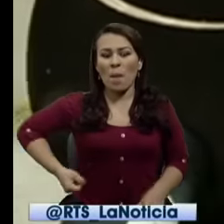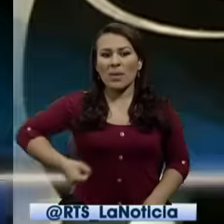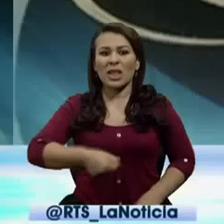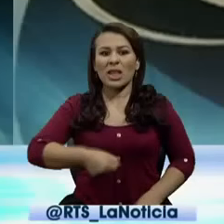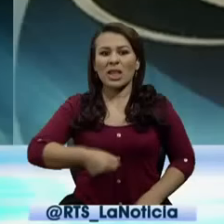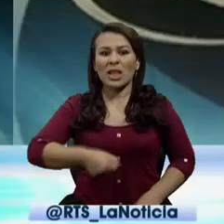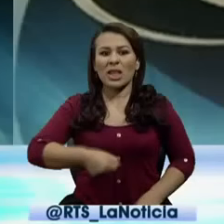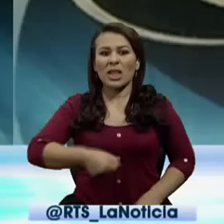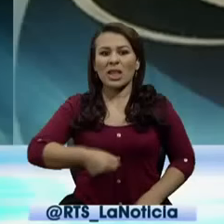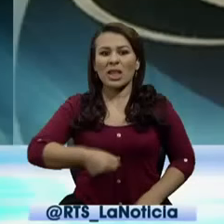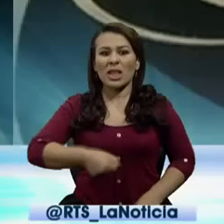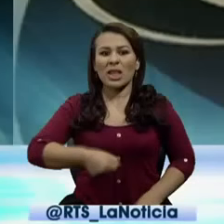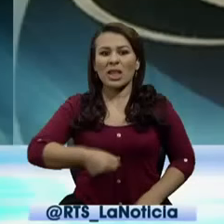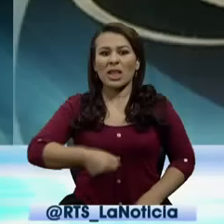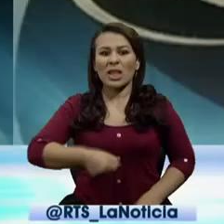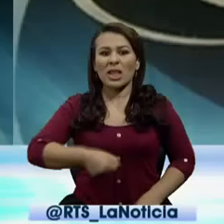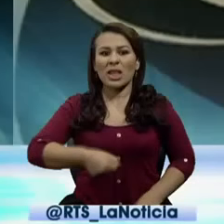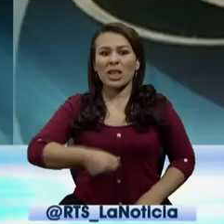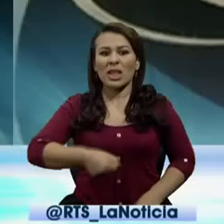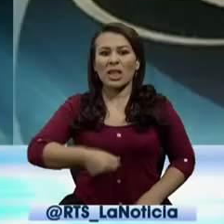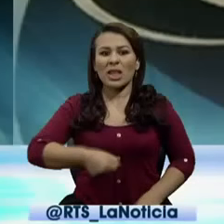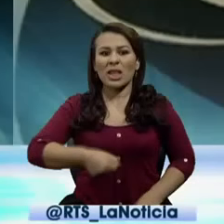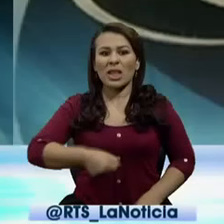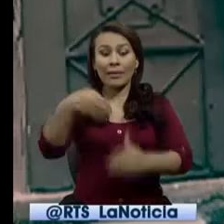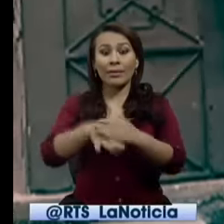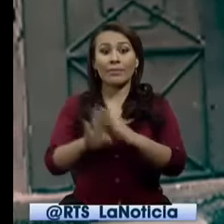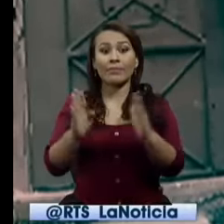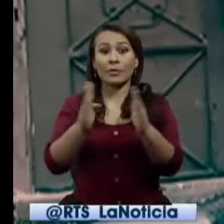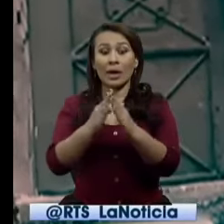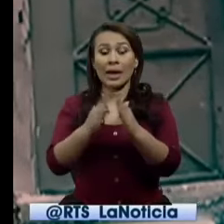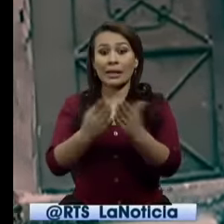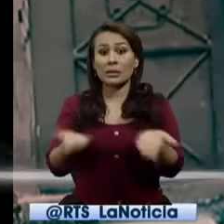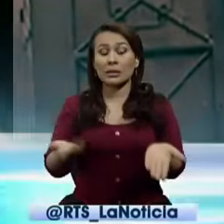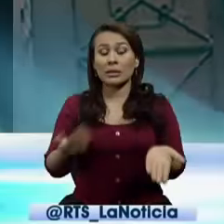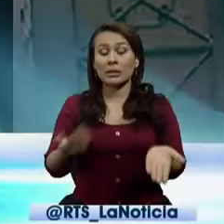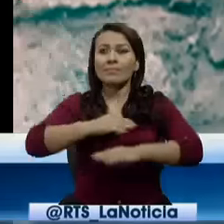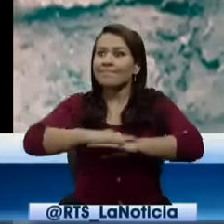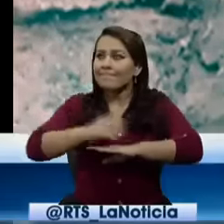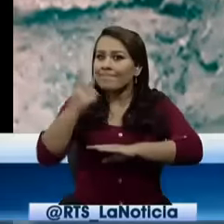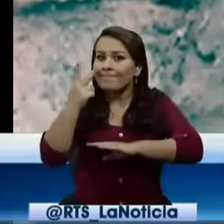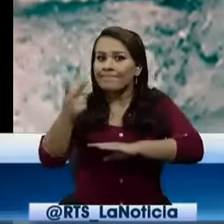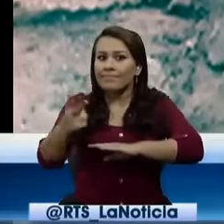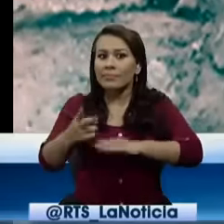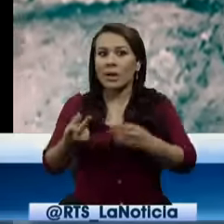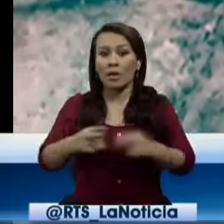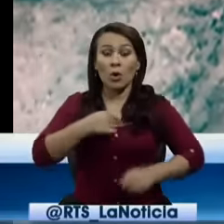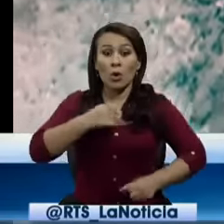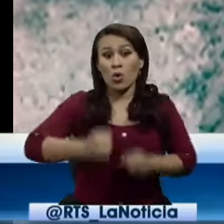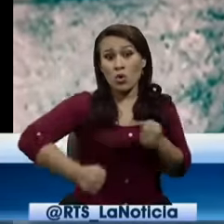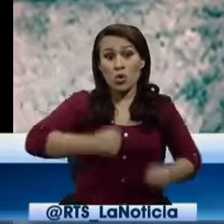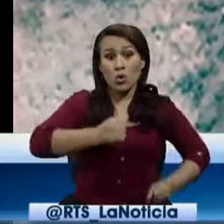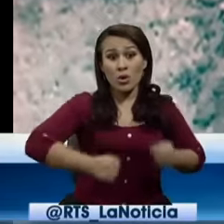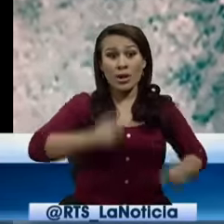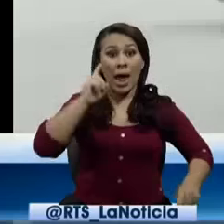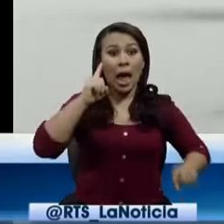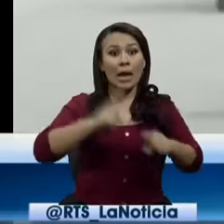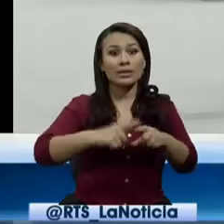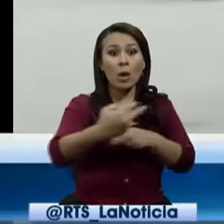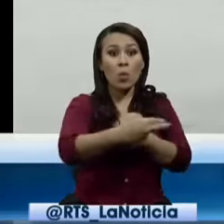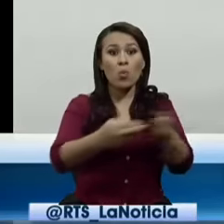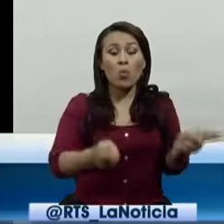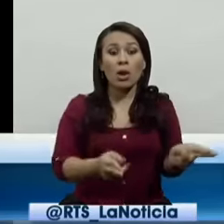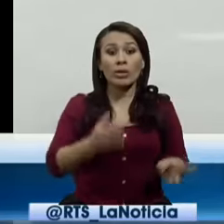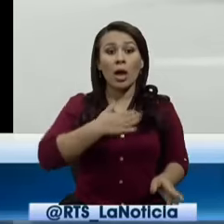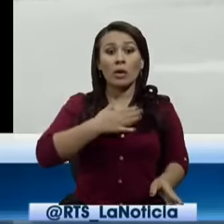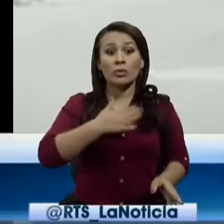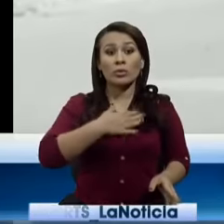ábreme la puerta cuatro menores de edad se encontraban asomados en la ventana del domicilio ellos debieron correr hasta sus dormitorios asustados